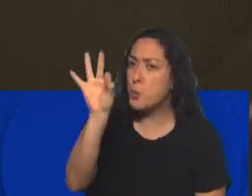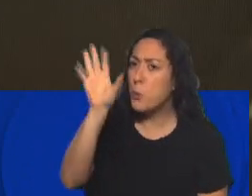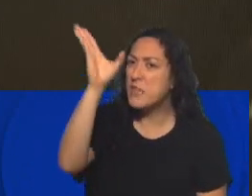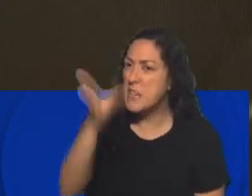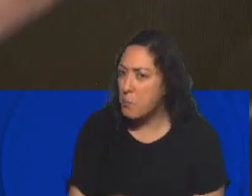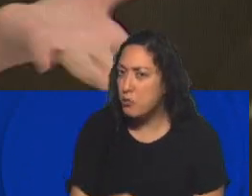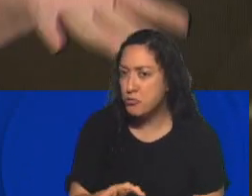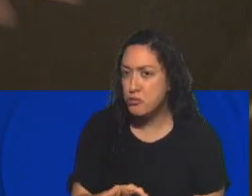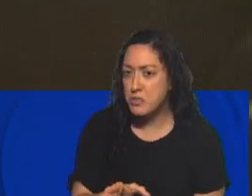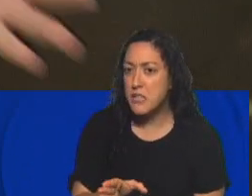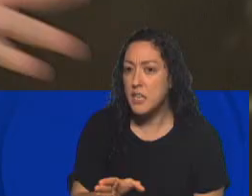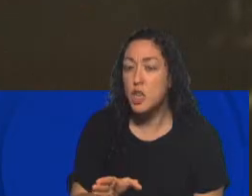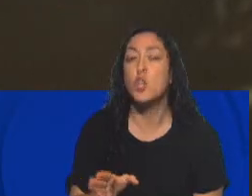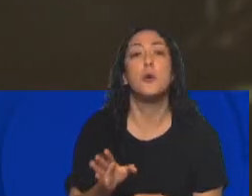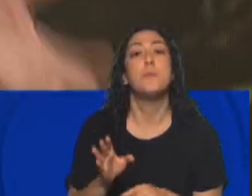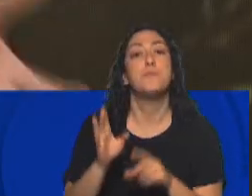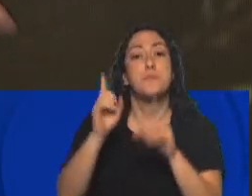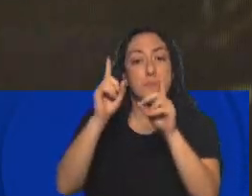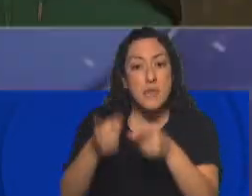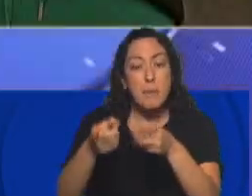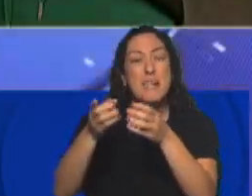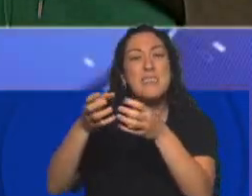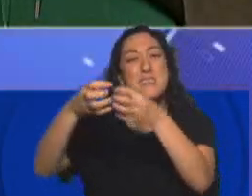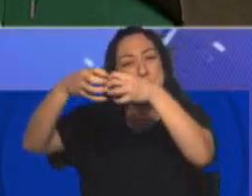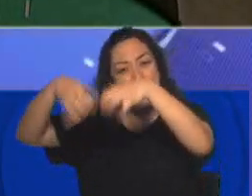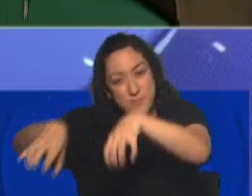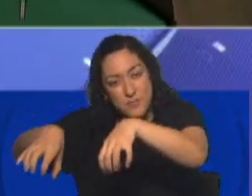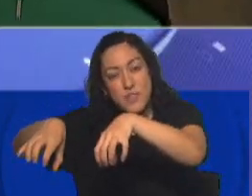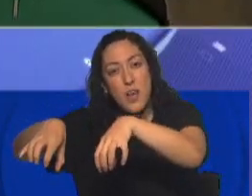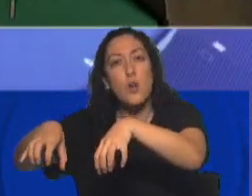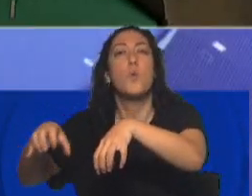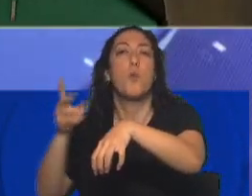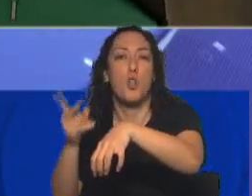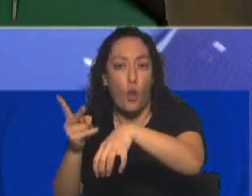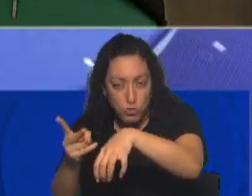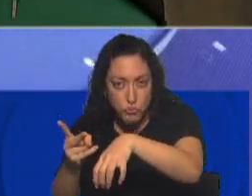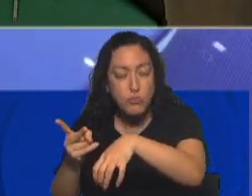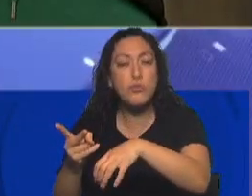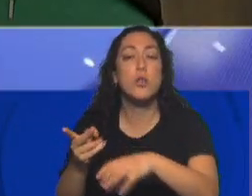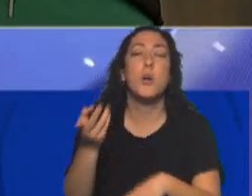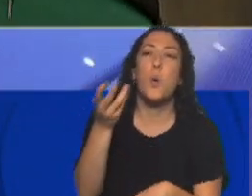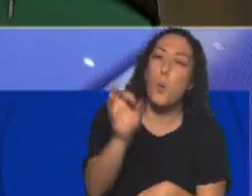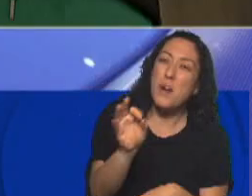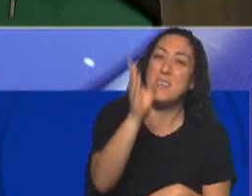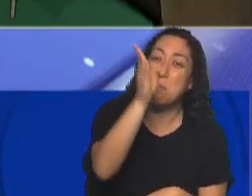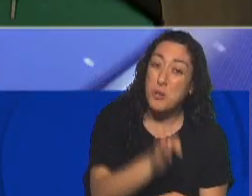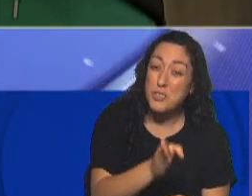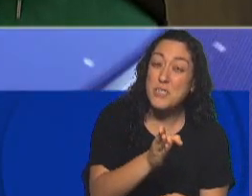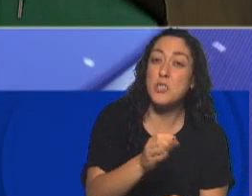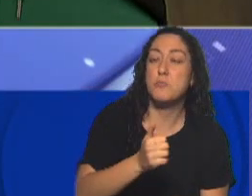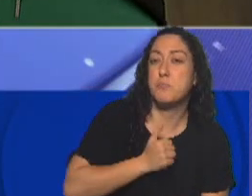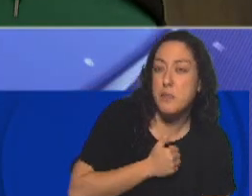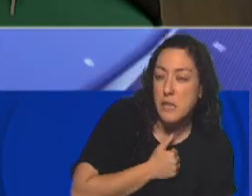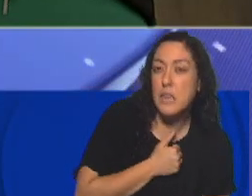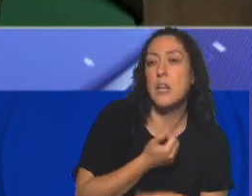entre los cuales se divide nada más entre las dos ramas, sunitas y chiitas, pero al menos o casi un 40% son cristianos. Pueden